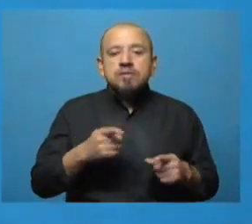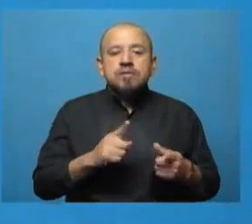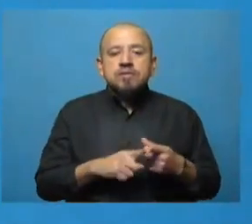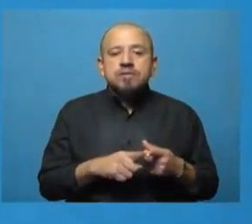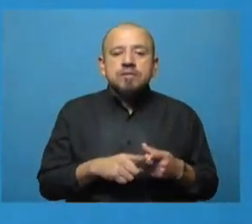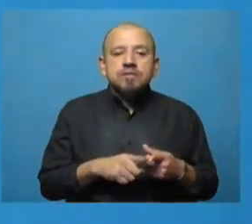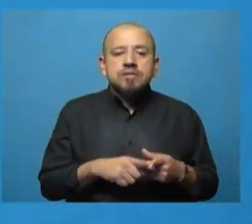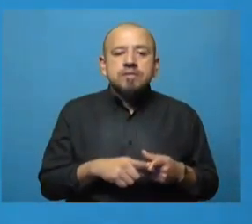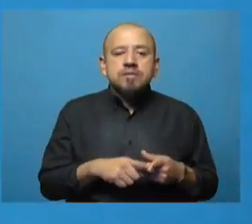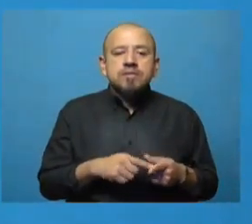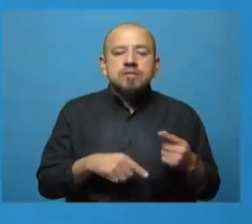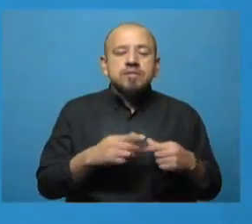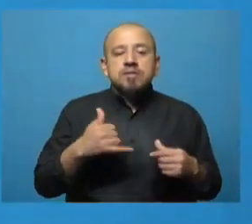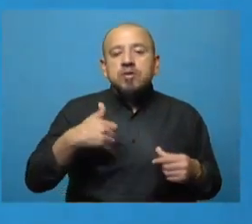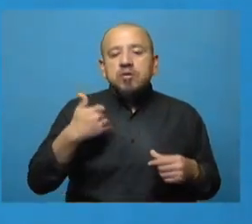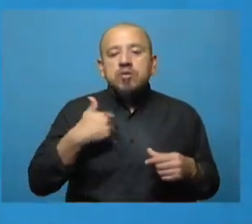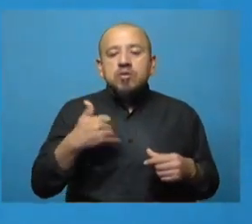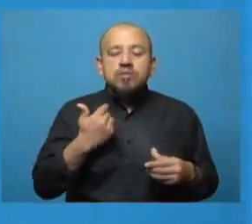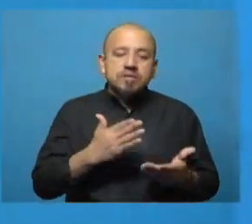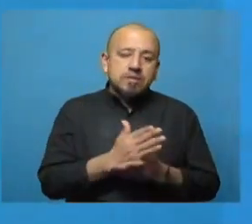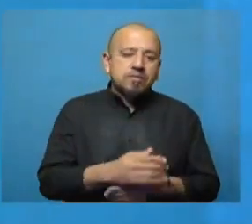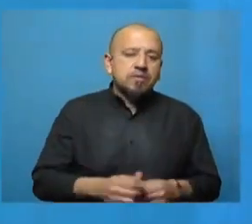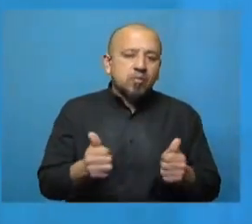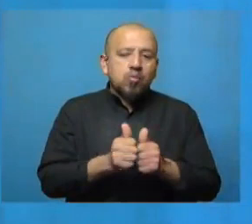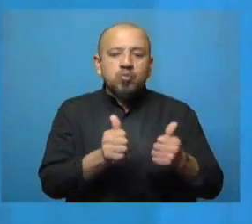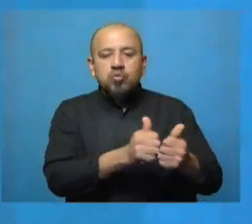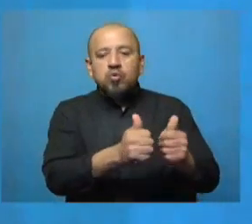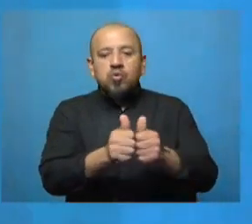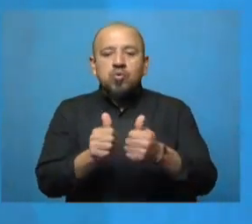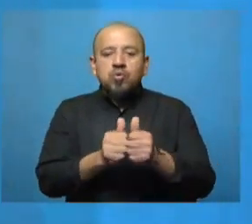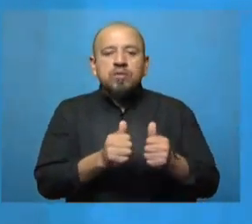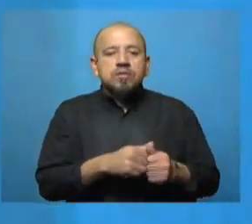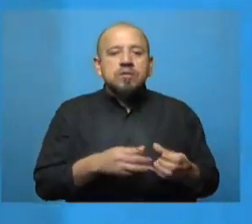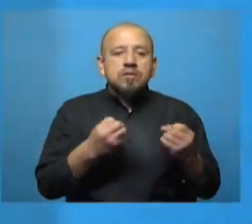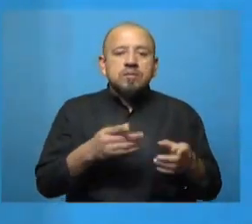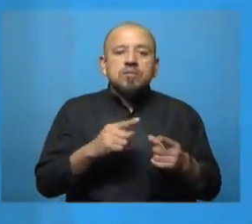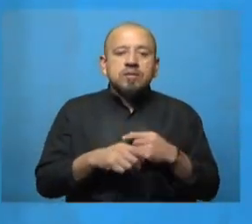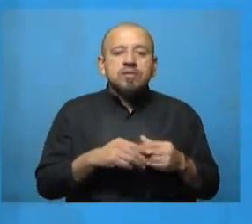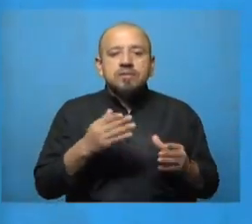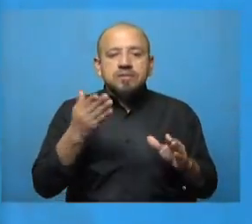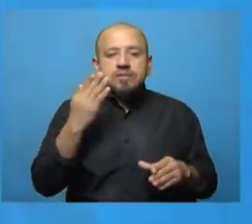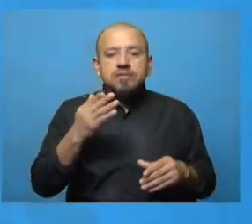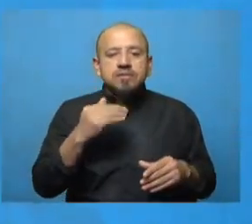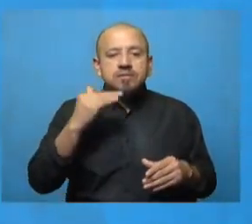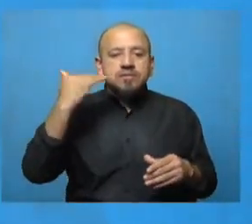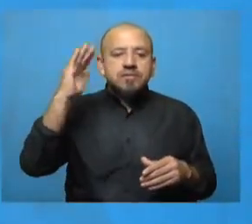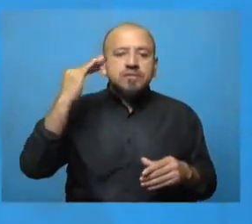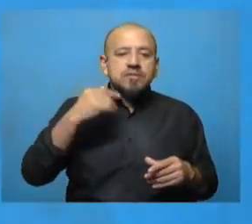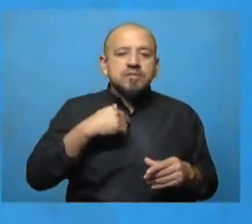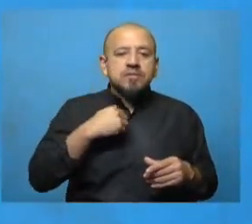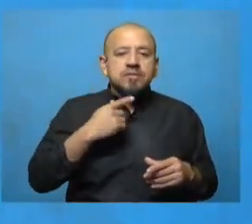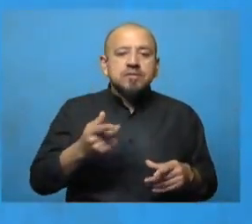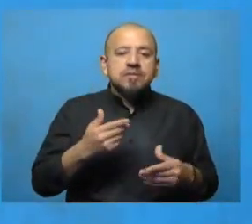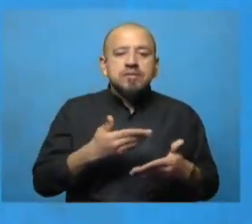gente joven siempre alrededor que es buenísimo este porque los veteranos están Todo bien pues somos